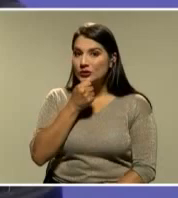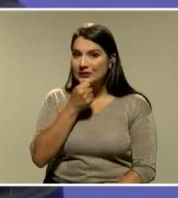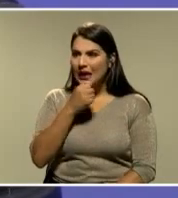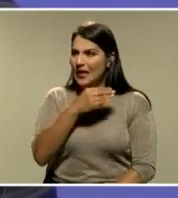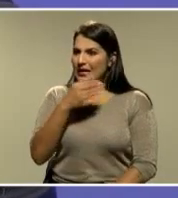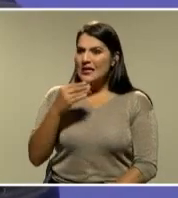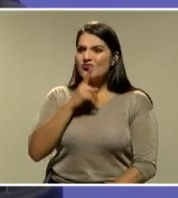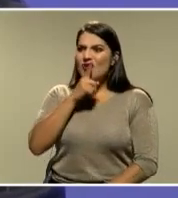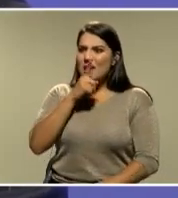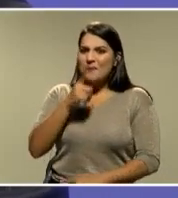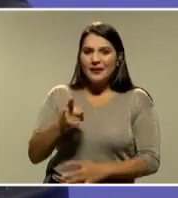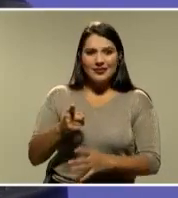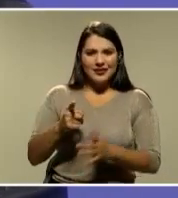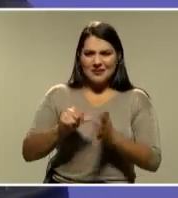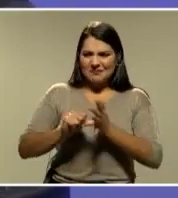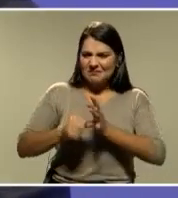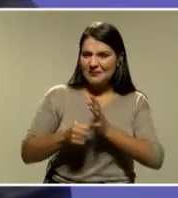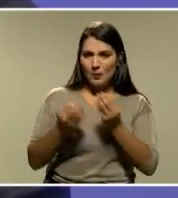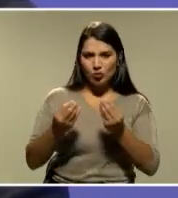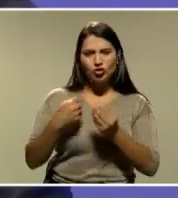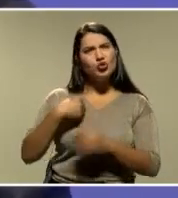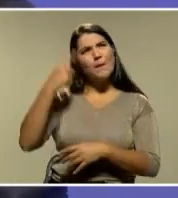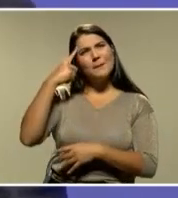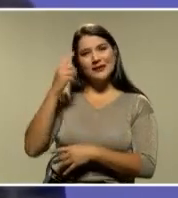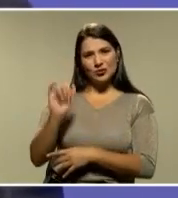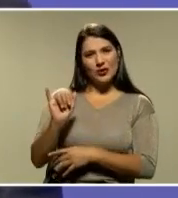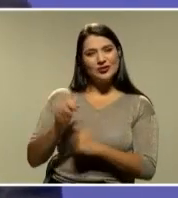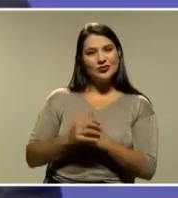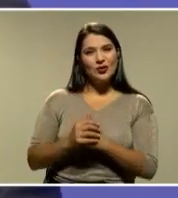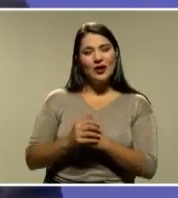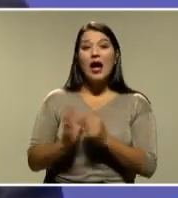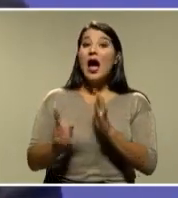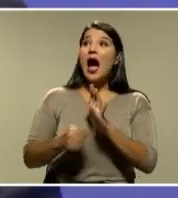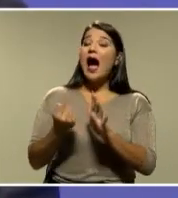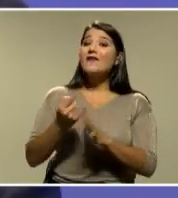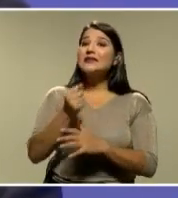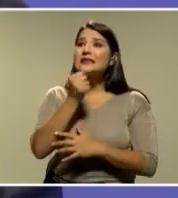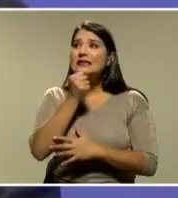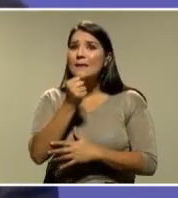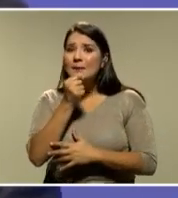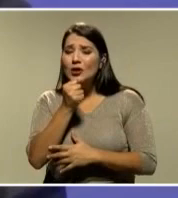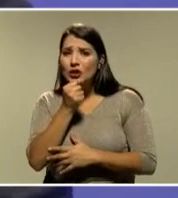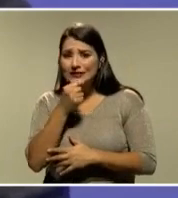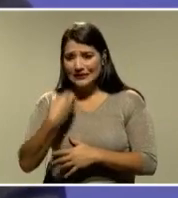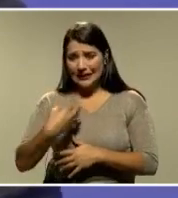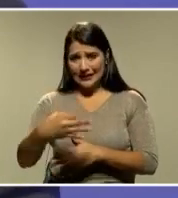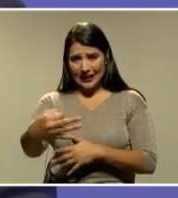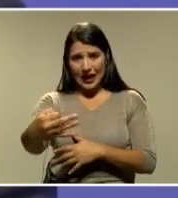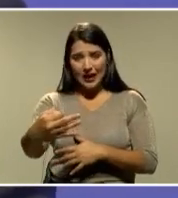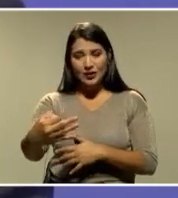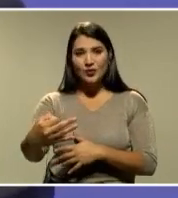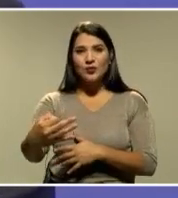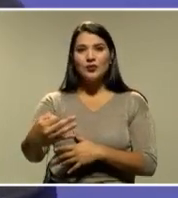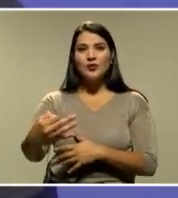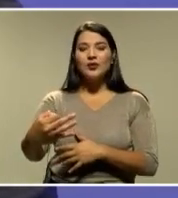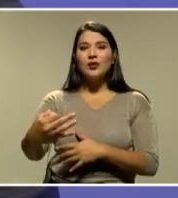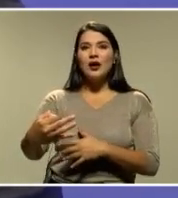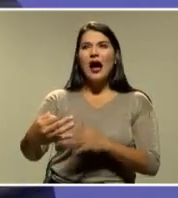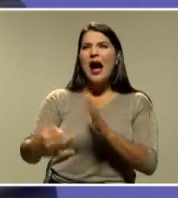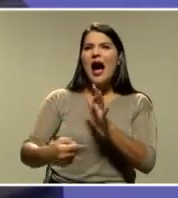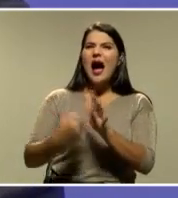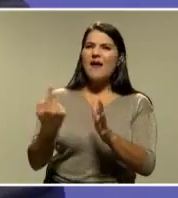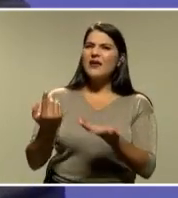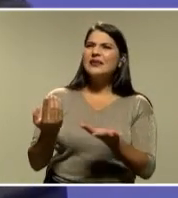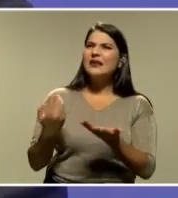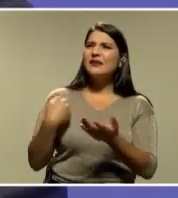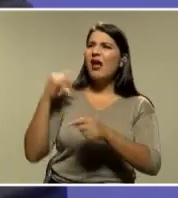marca a uno muchísimo. Yo me pongo a pensar eso, a veces al periodismo de diario, al diarismo, dicen algunos, se nos critica